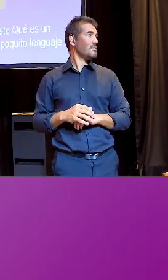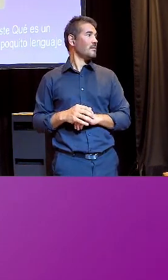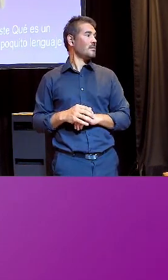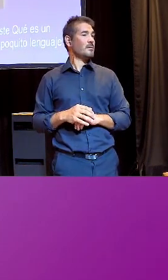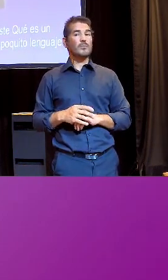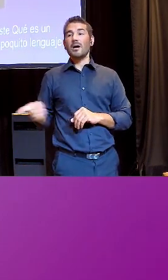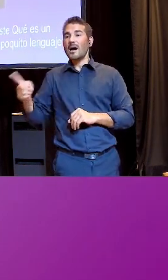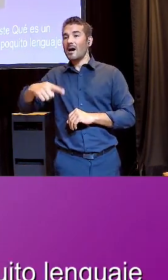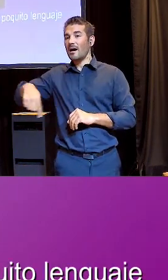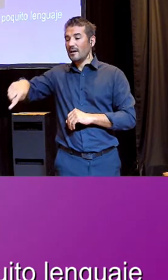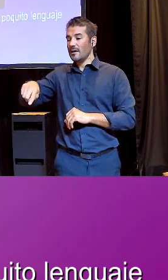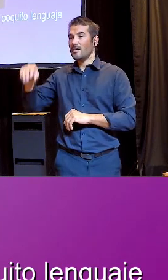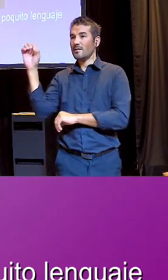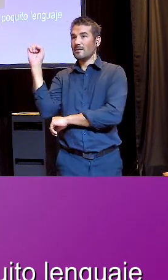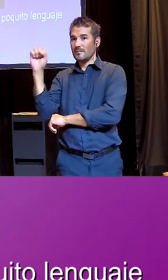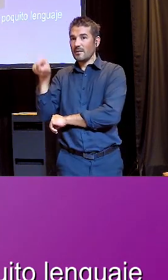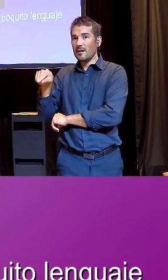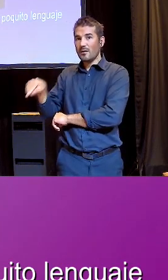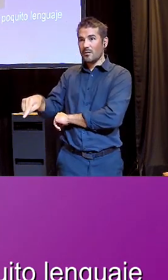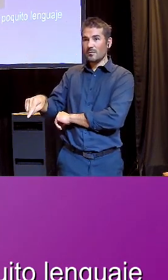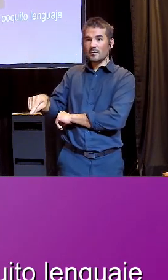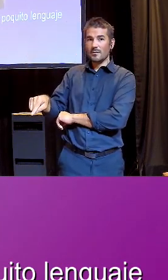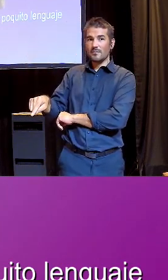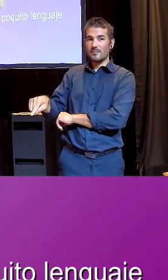beneficiar porque es muy basado en los primeros pasos de la comunicación.